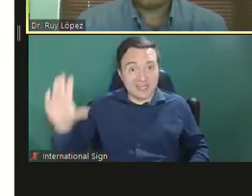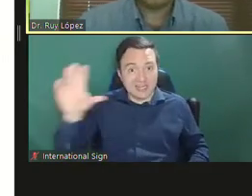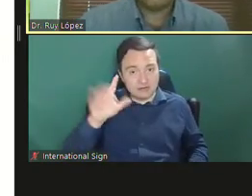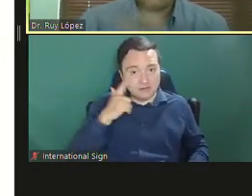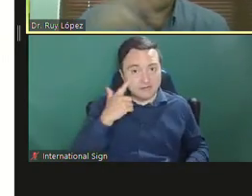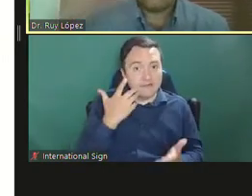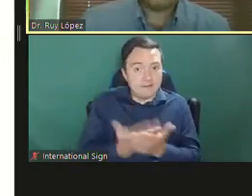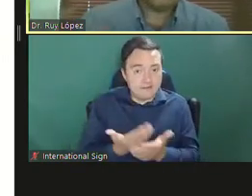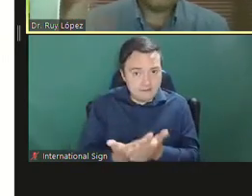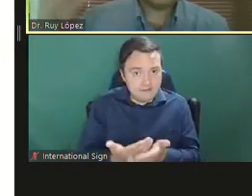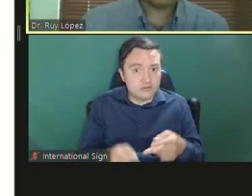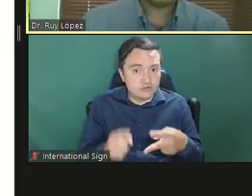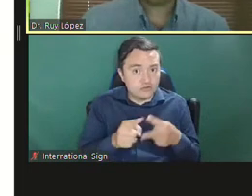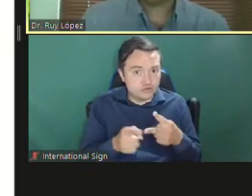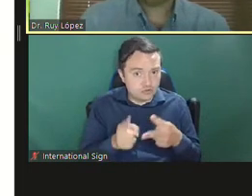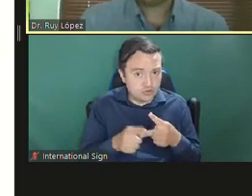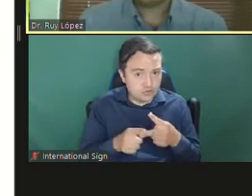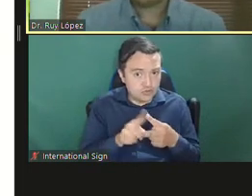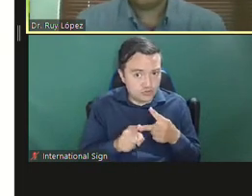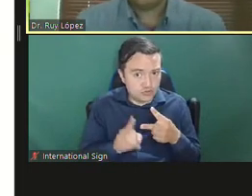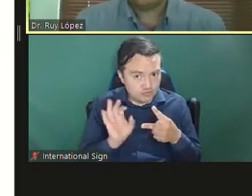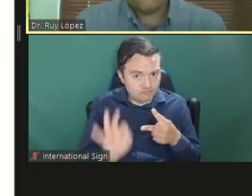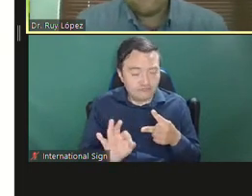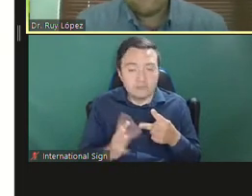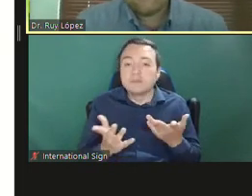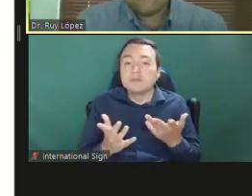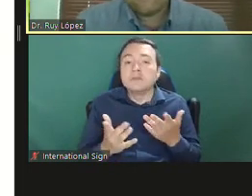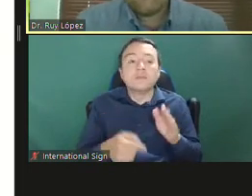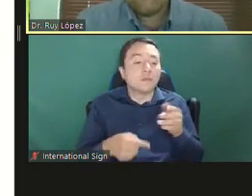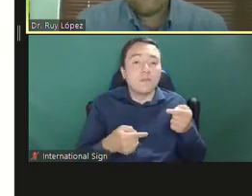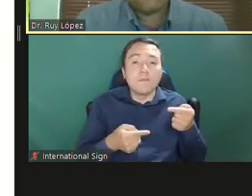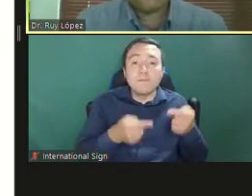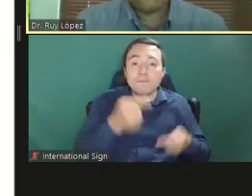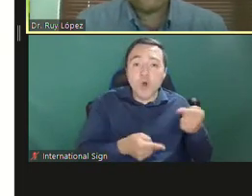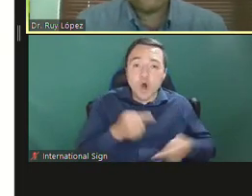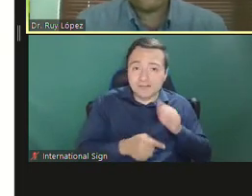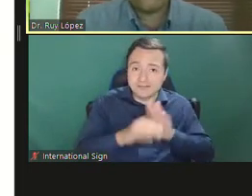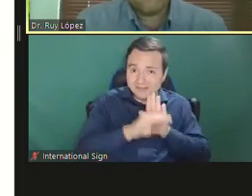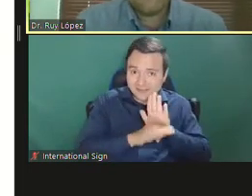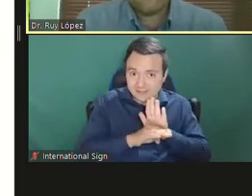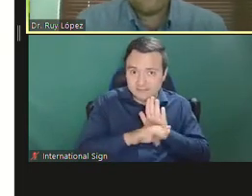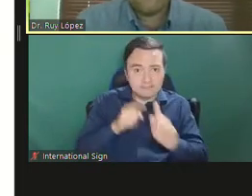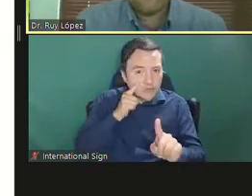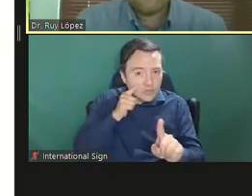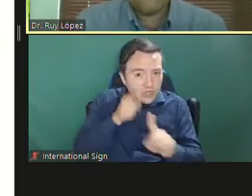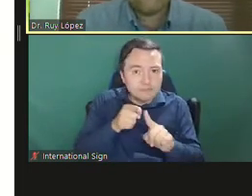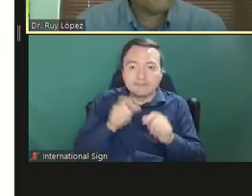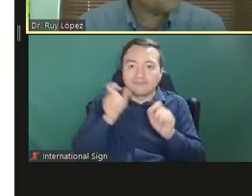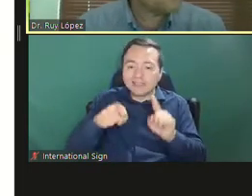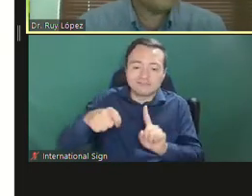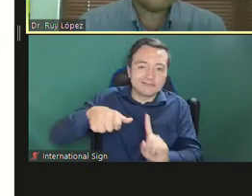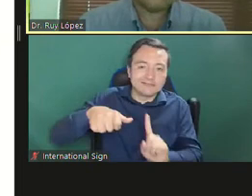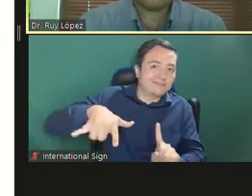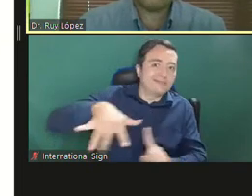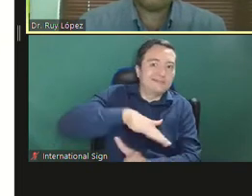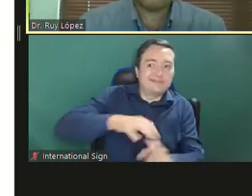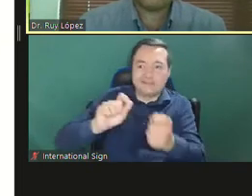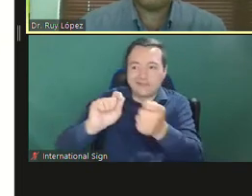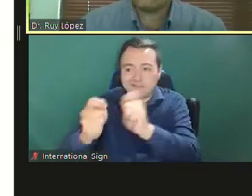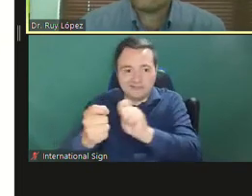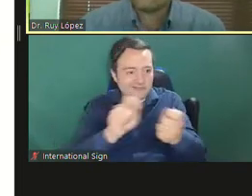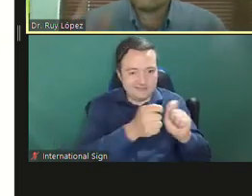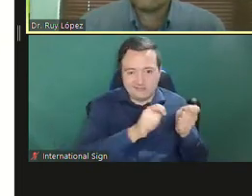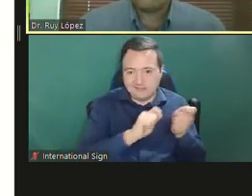tanto en las políticas públicas dirigidas a la modificación de los ambientes formación del sistema agroalimentario